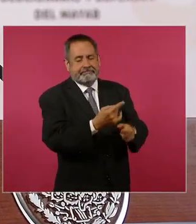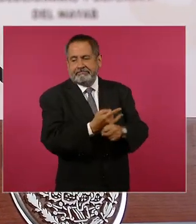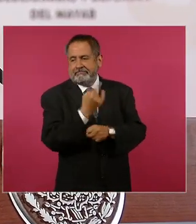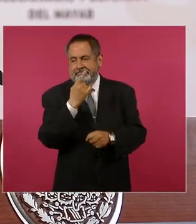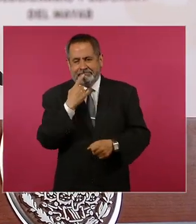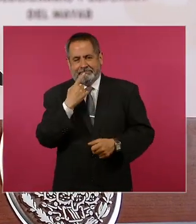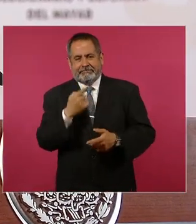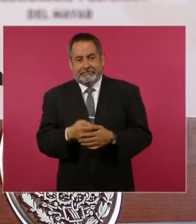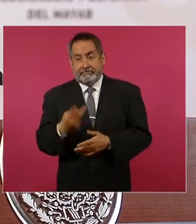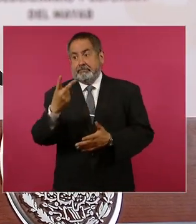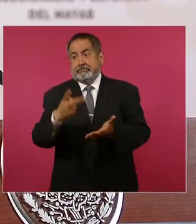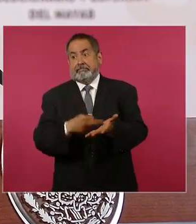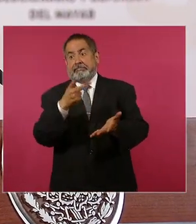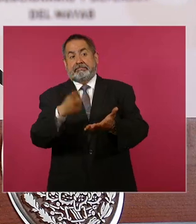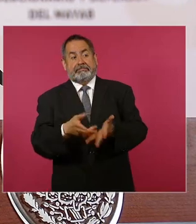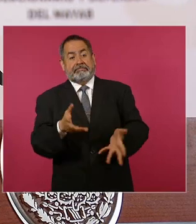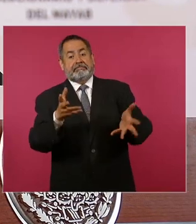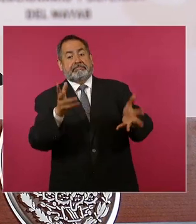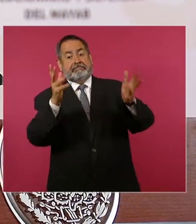Dos veces.